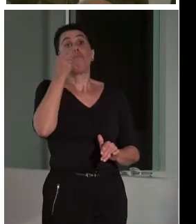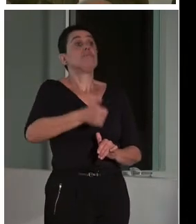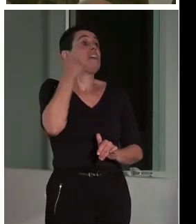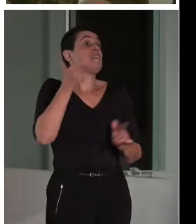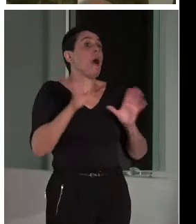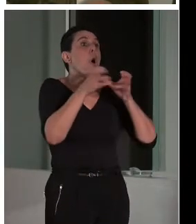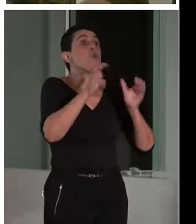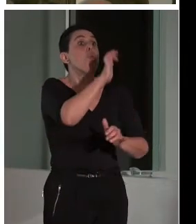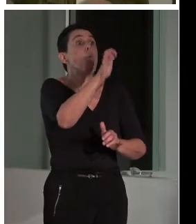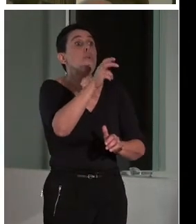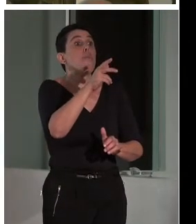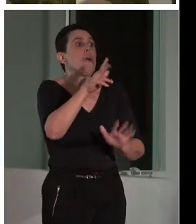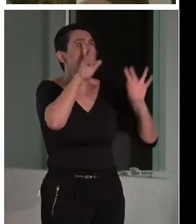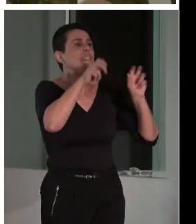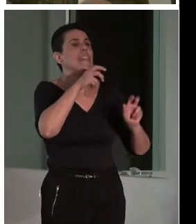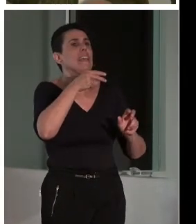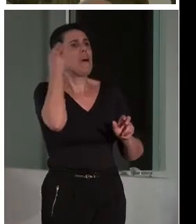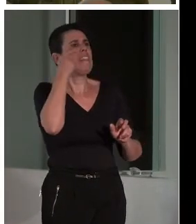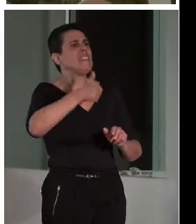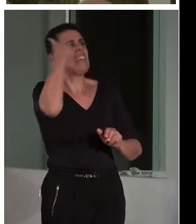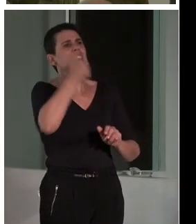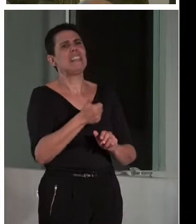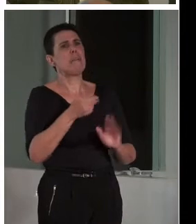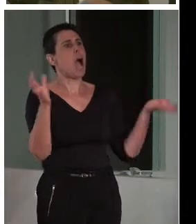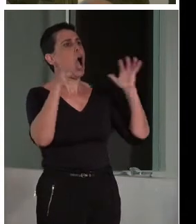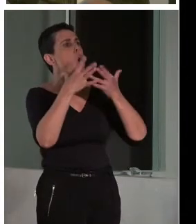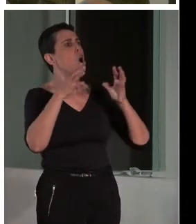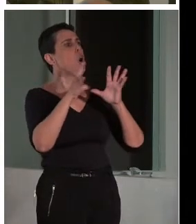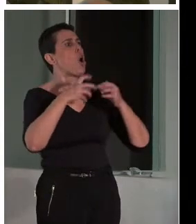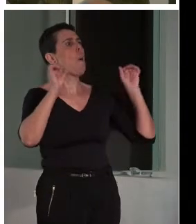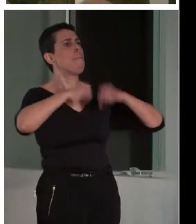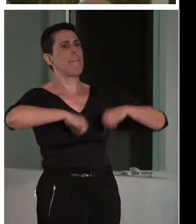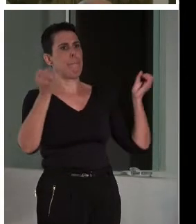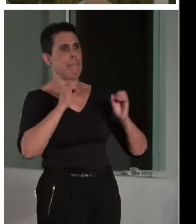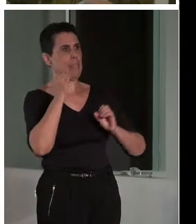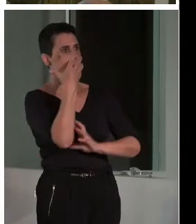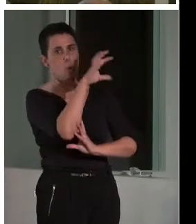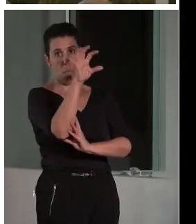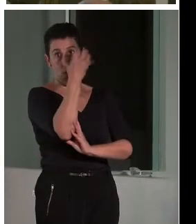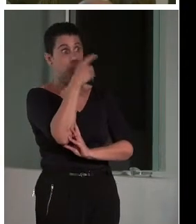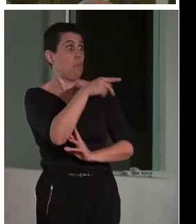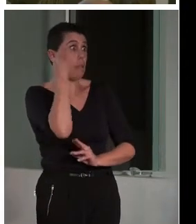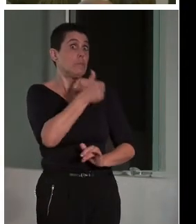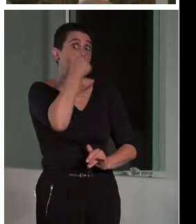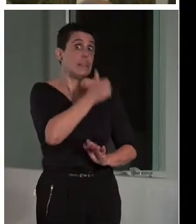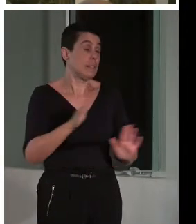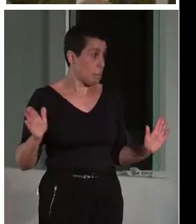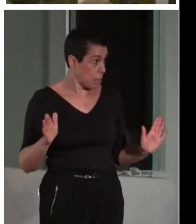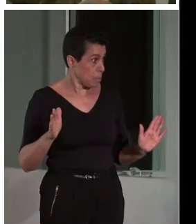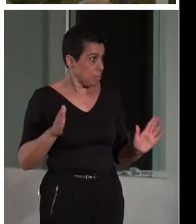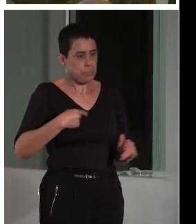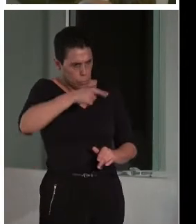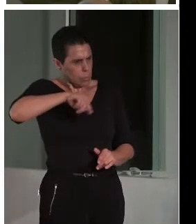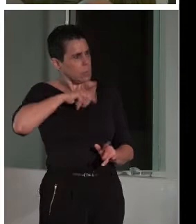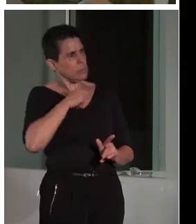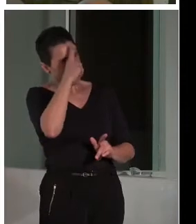es trabajar convención de faro para españa' yo creo que encajaba también muy bien por esto de que la hemos ratificado pero nosotros siempre nos acordamos